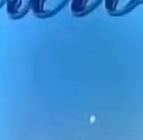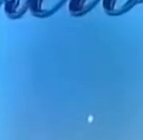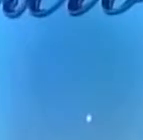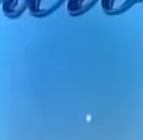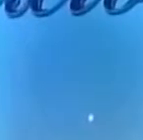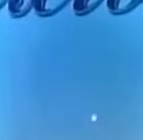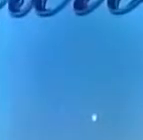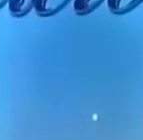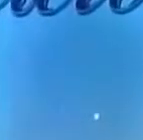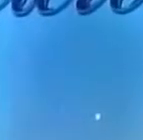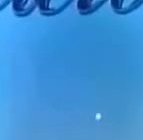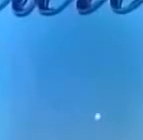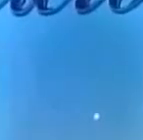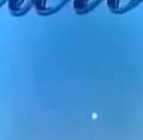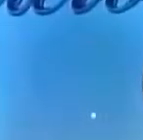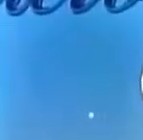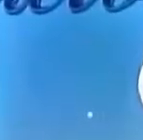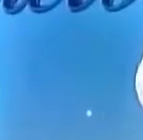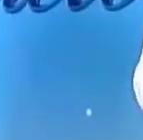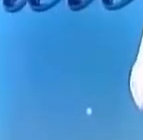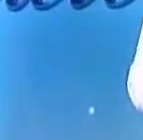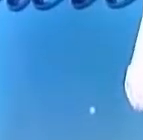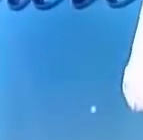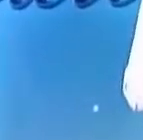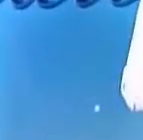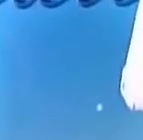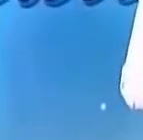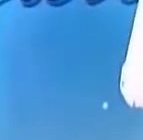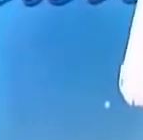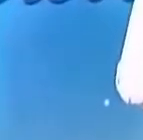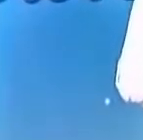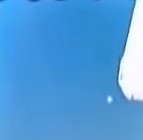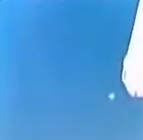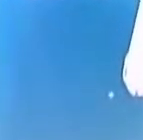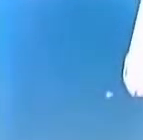el norte de Cali. Ustedes pueden tener mayores informes en el teléfono